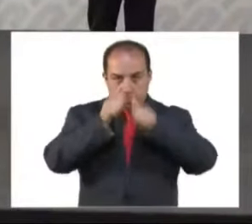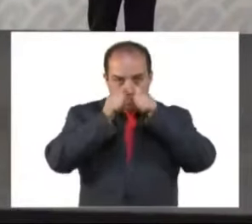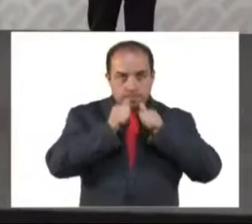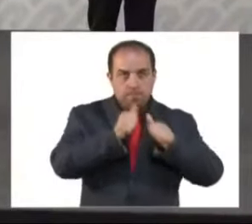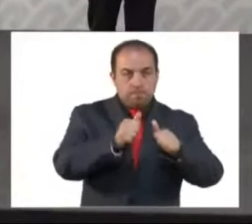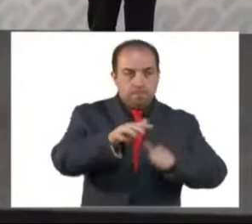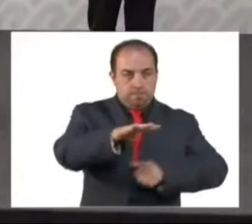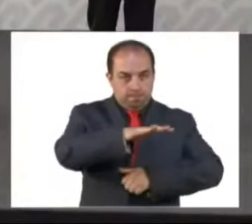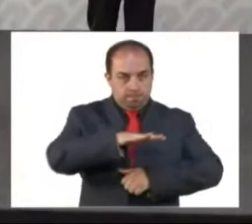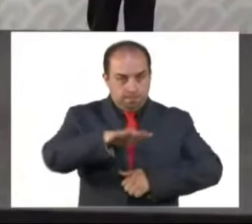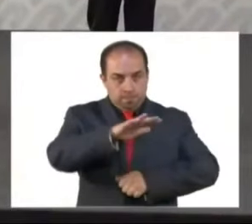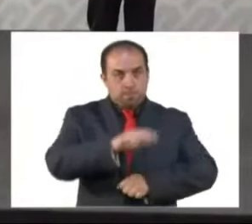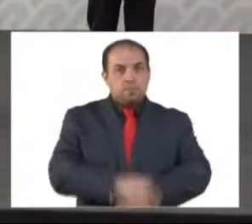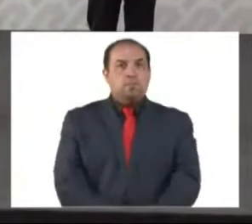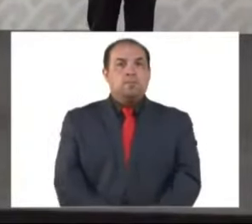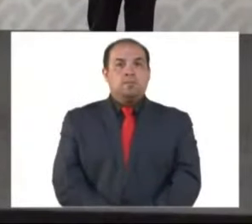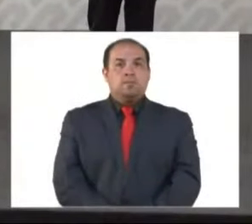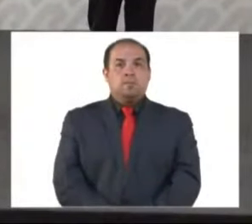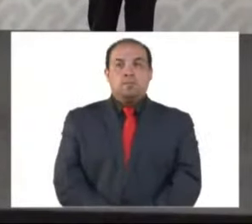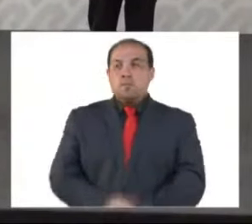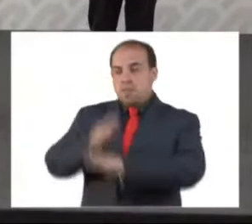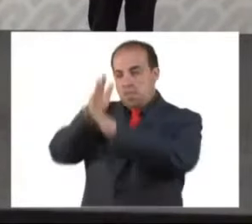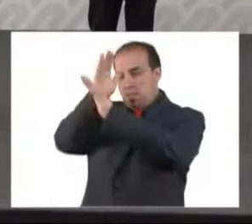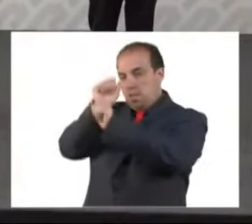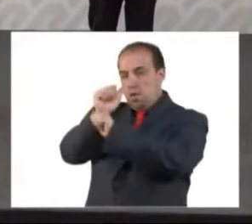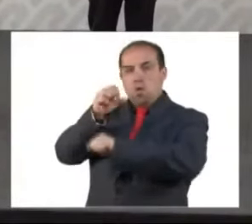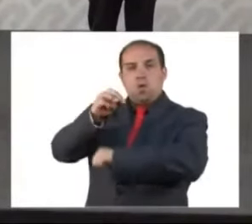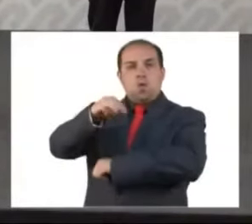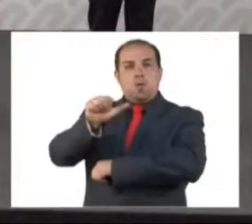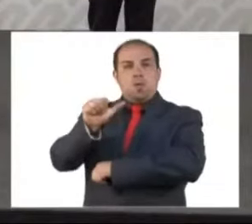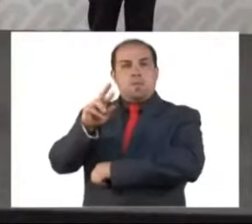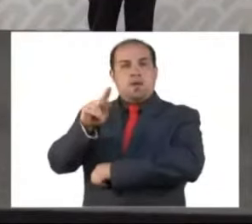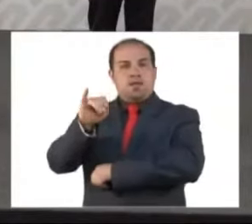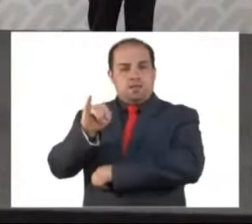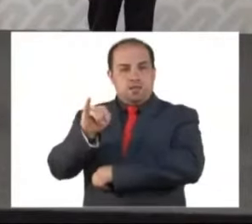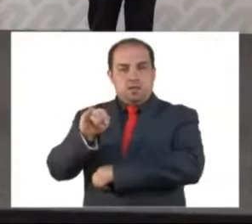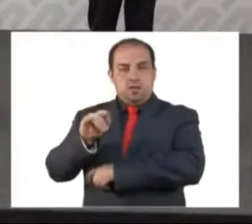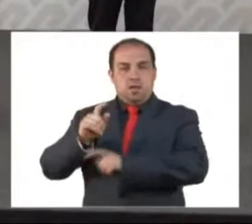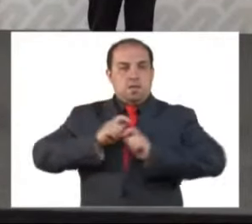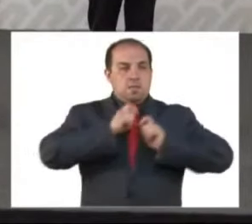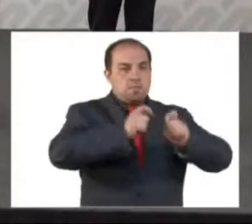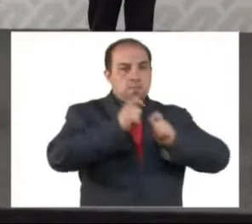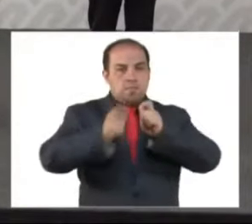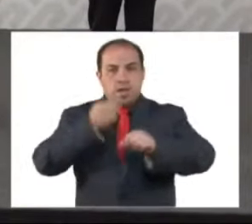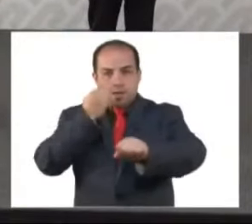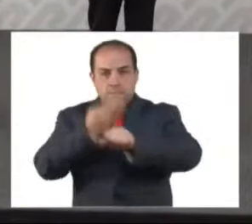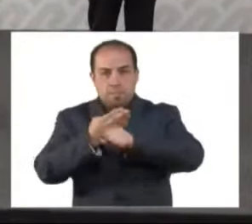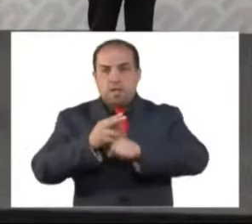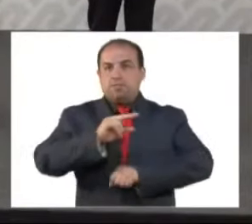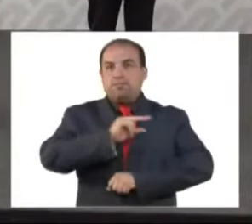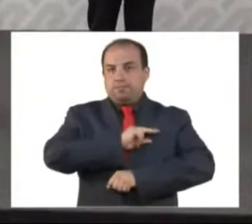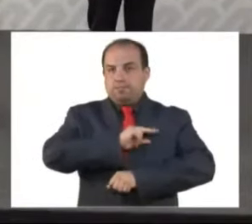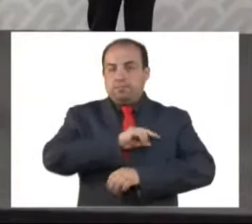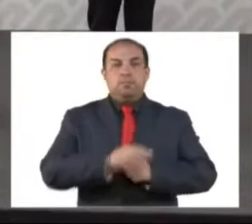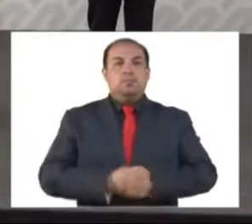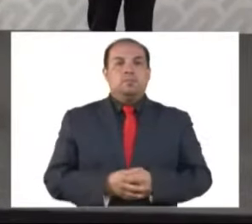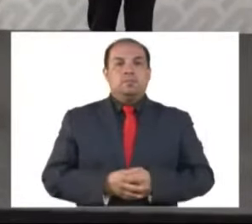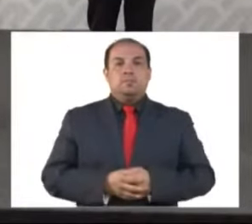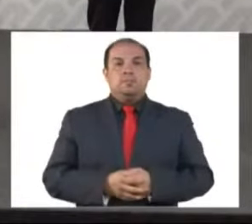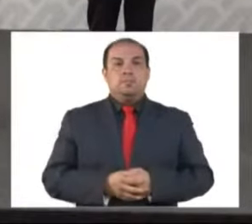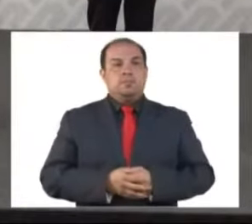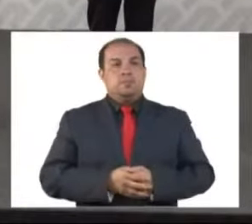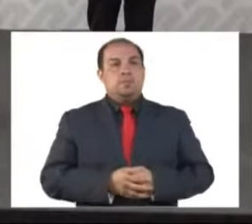particular en acuerdo con Martí estamos dando tareas especiales en el caso